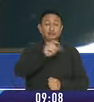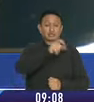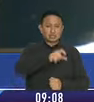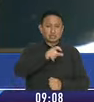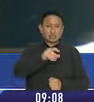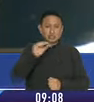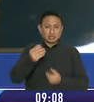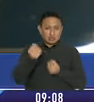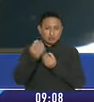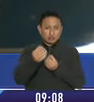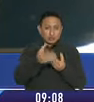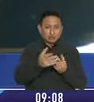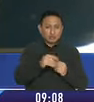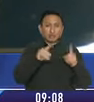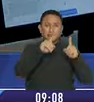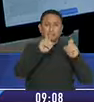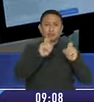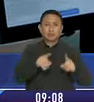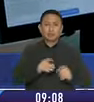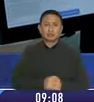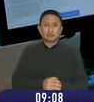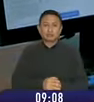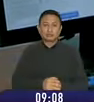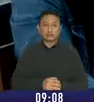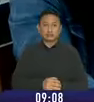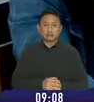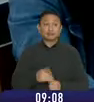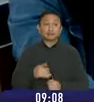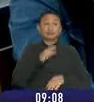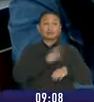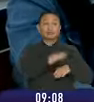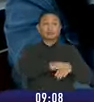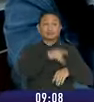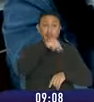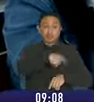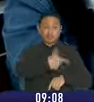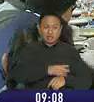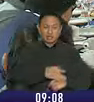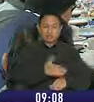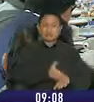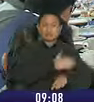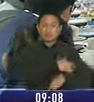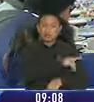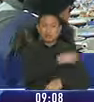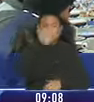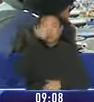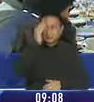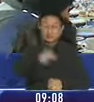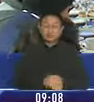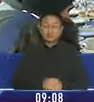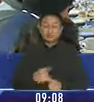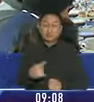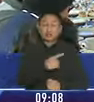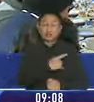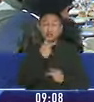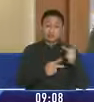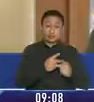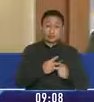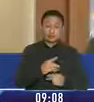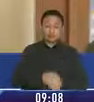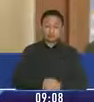las las preguntas a pesar que no eran notificados ya estaba sobre la marcha por lo complejo que puede resultar el proceso